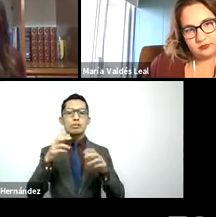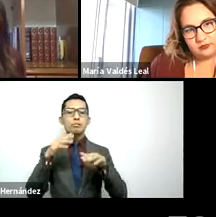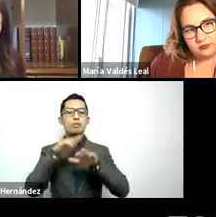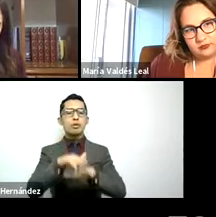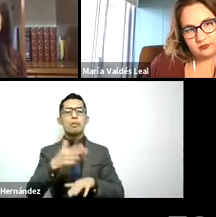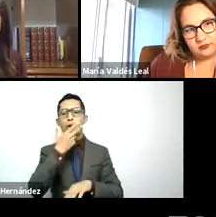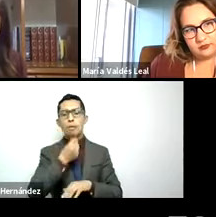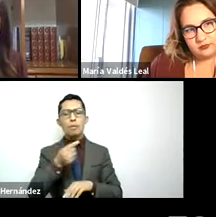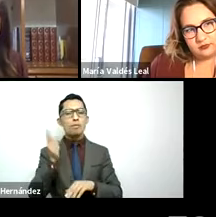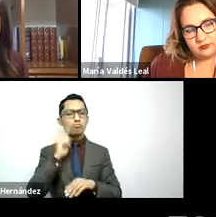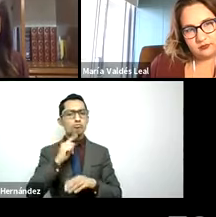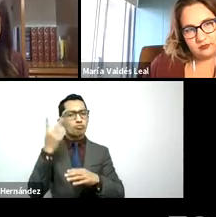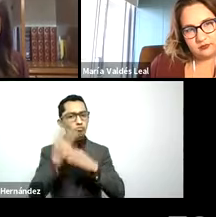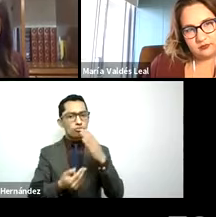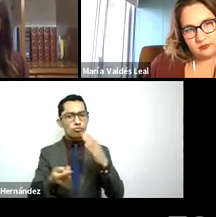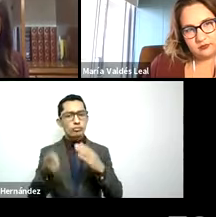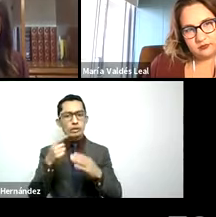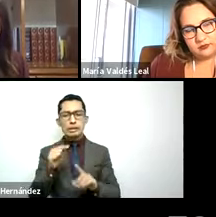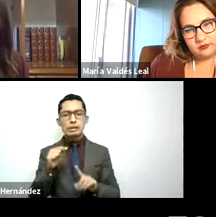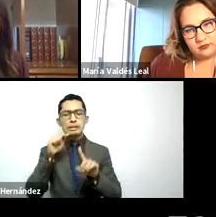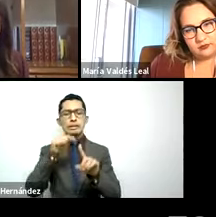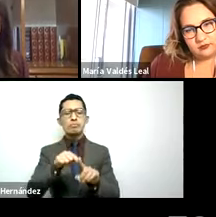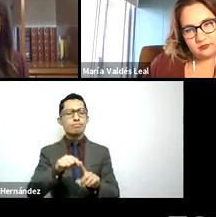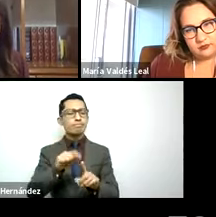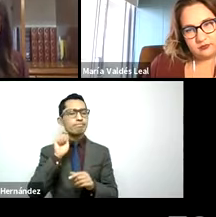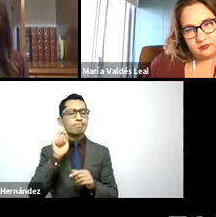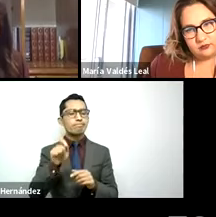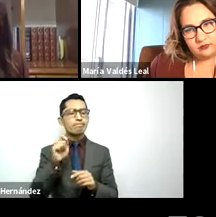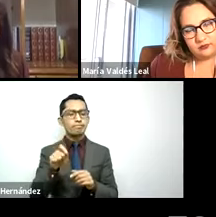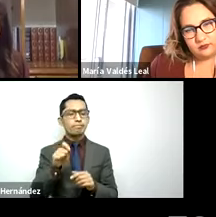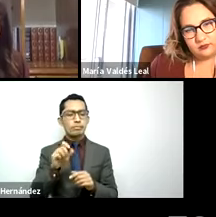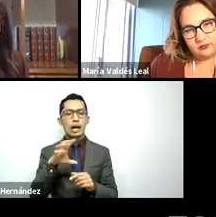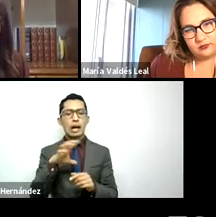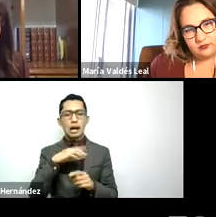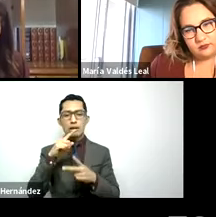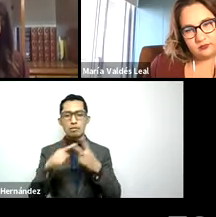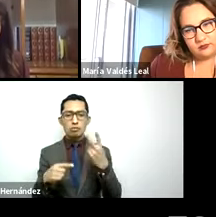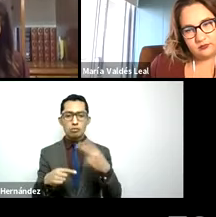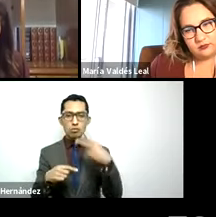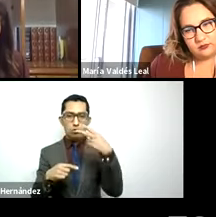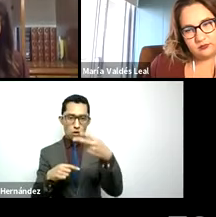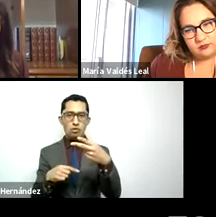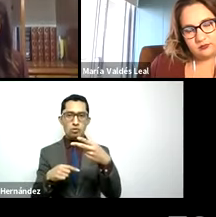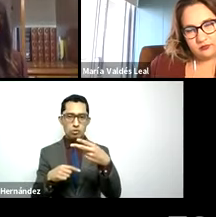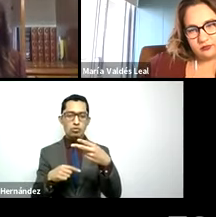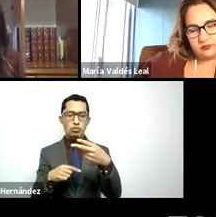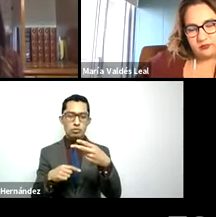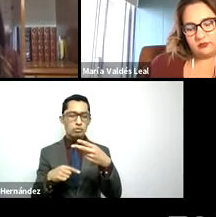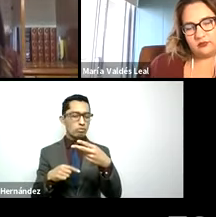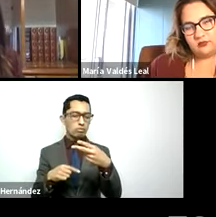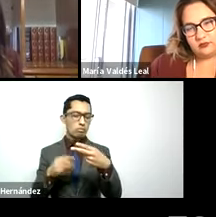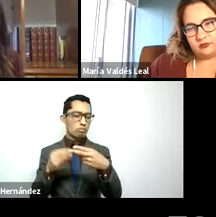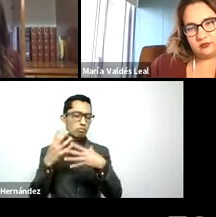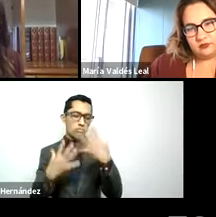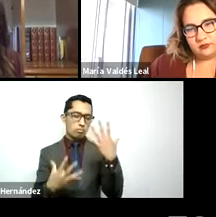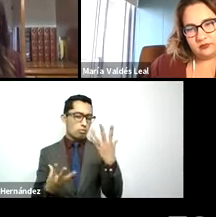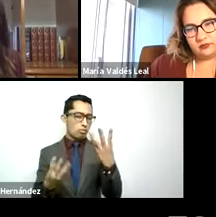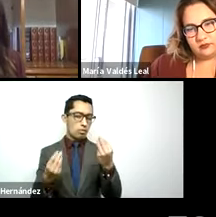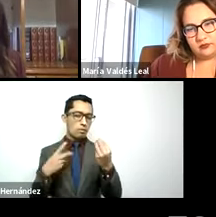género y en concreto me gustaría resaltar dos porque creo que engloban muchas de las que hay.